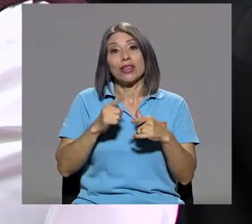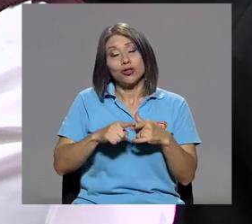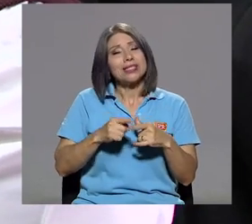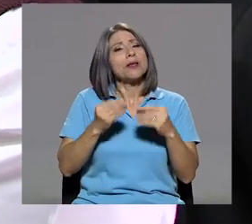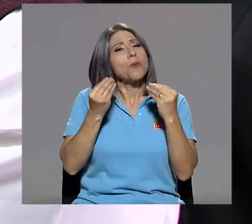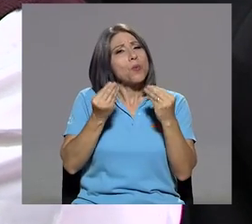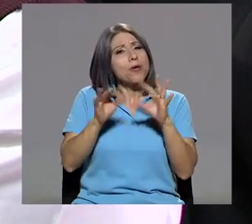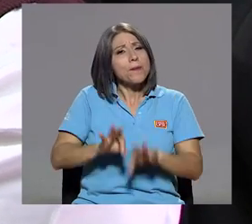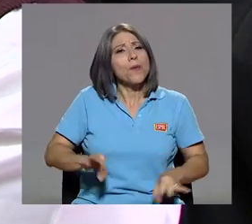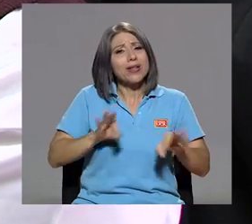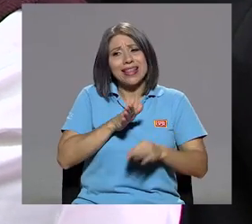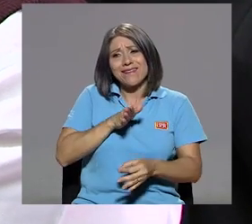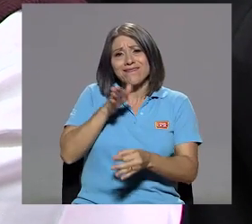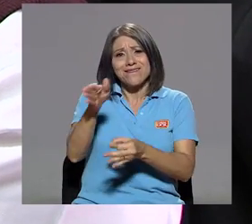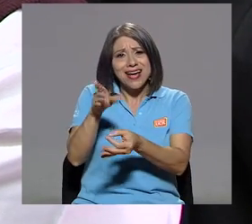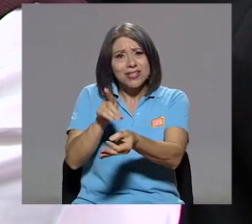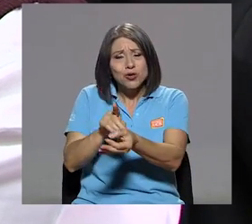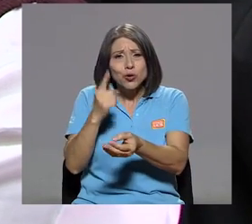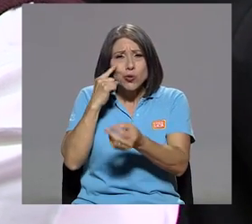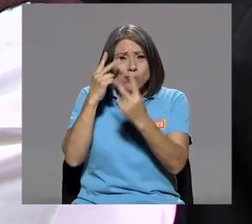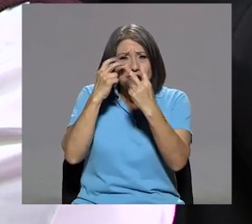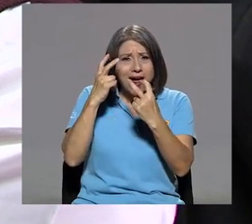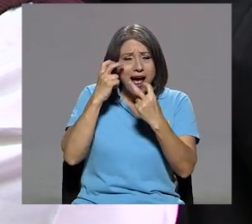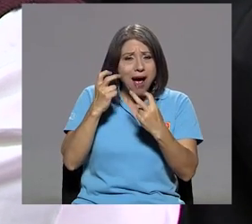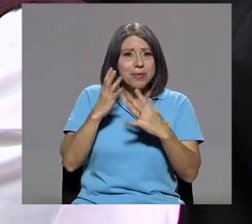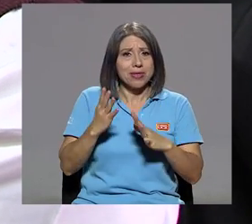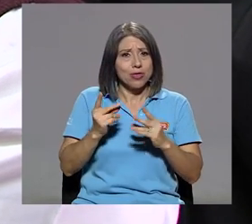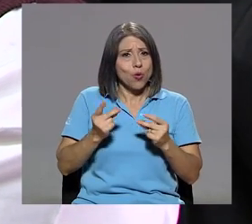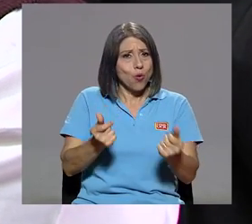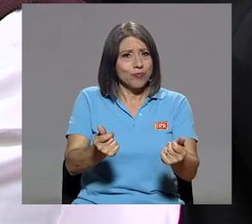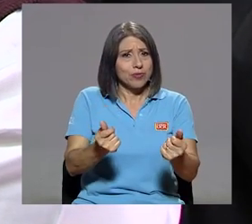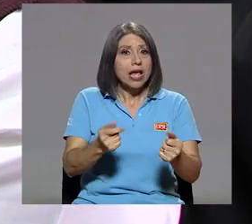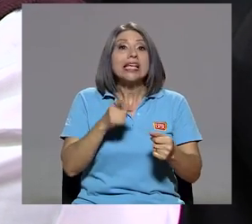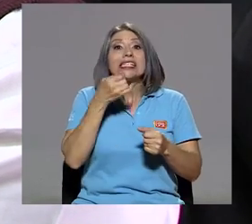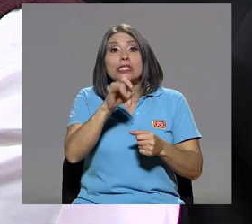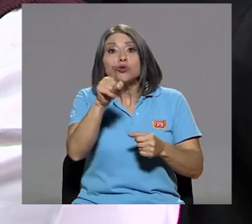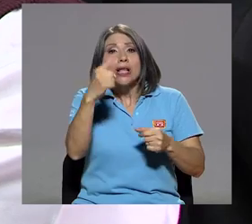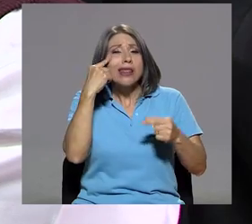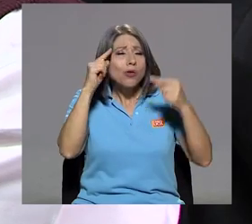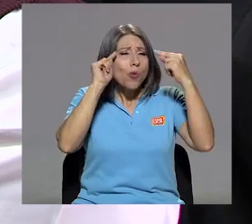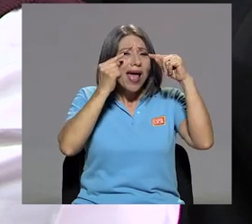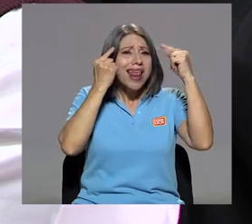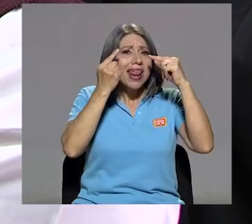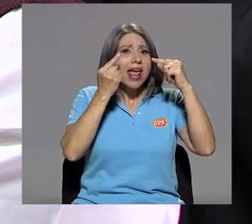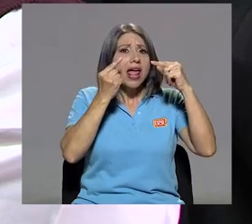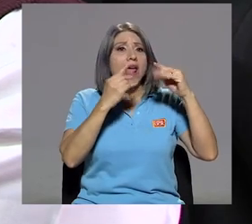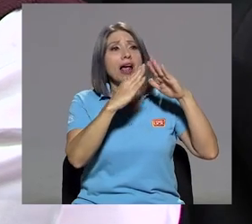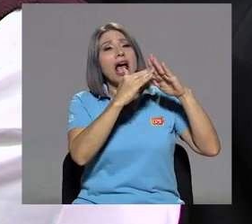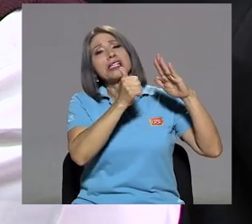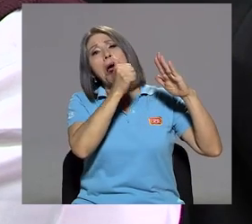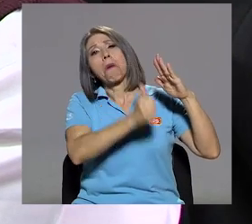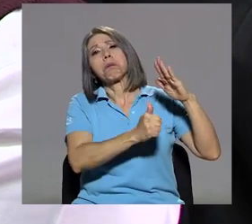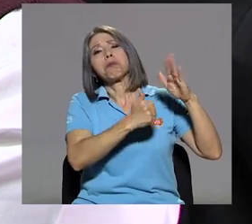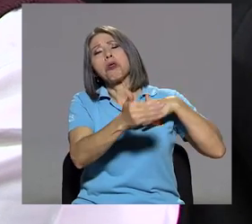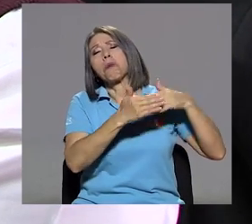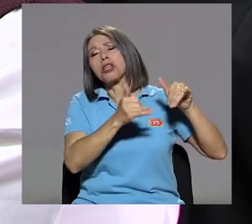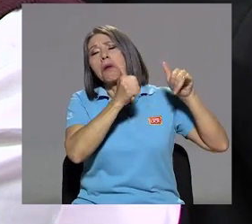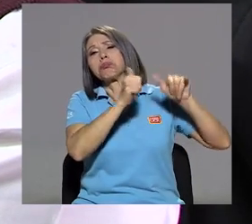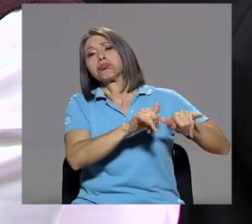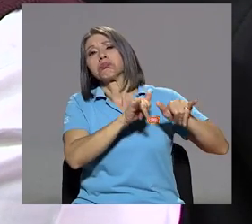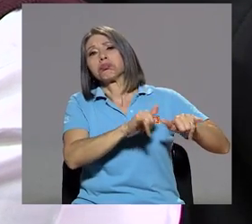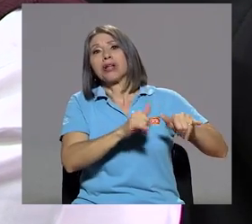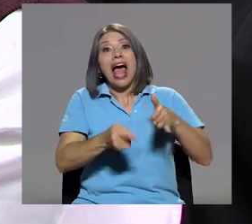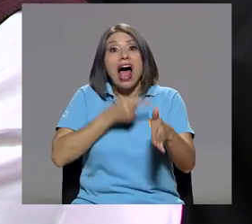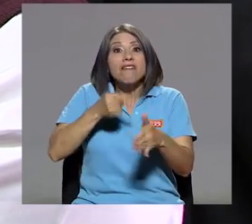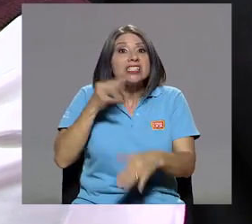la valoración rápida, digamos, no quedarse mucho tiempo en la casa soportando dolor. A veces nuestras señoras mayores son muy valientes,